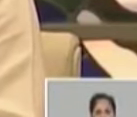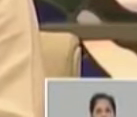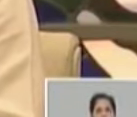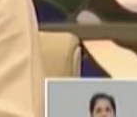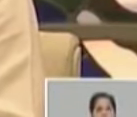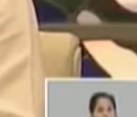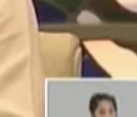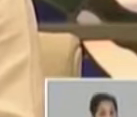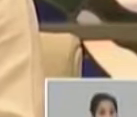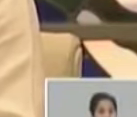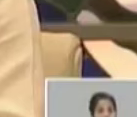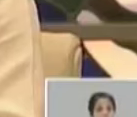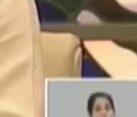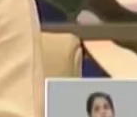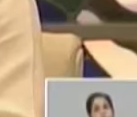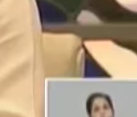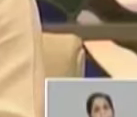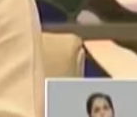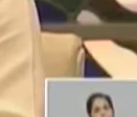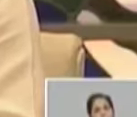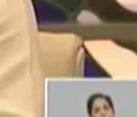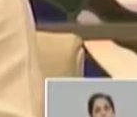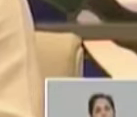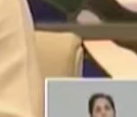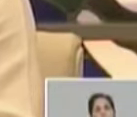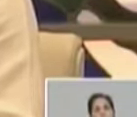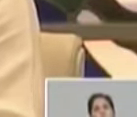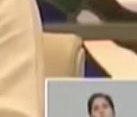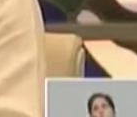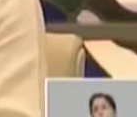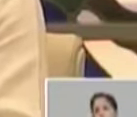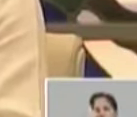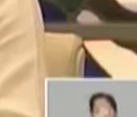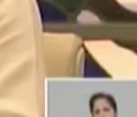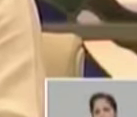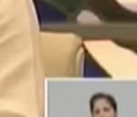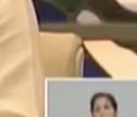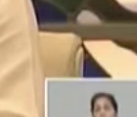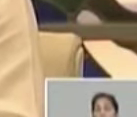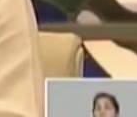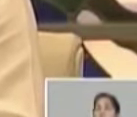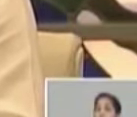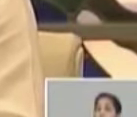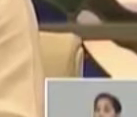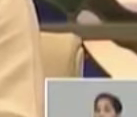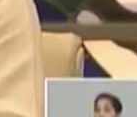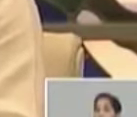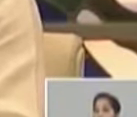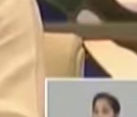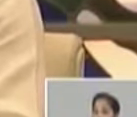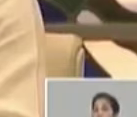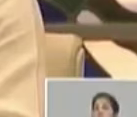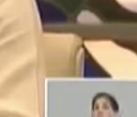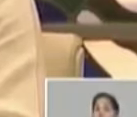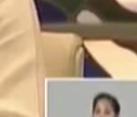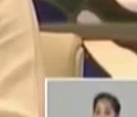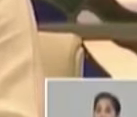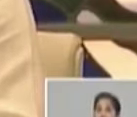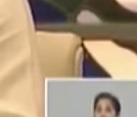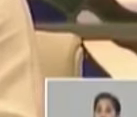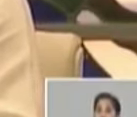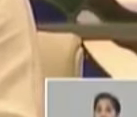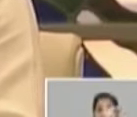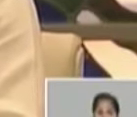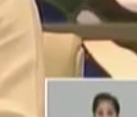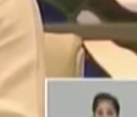en la que estamos en estos momentos. Esta es la etapa que se caracteriza porque se notifican casos confirmados de viajeros